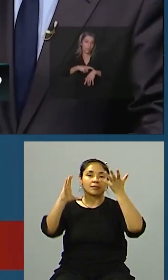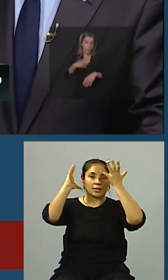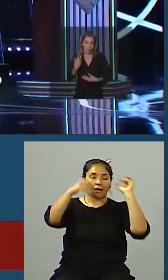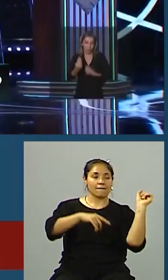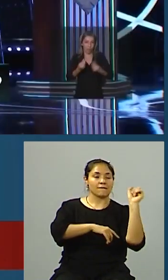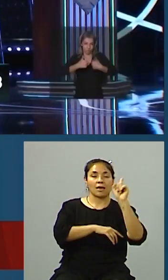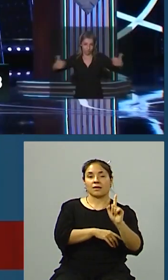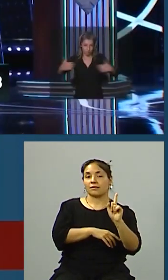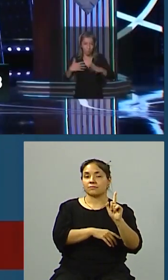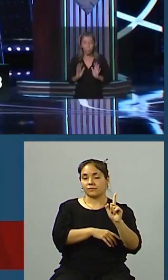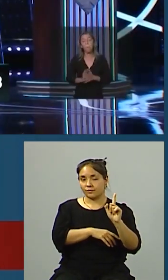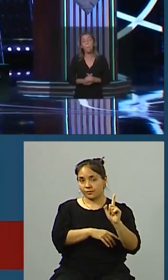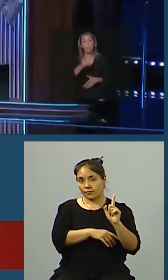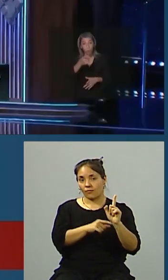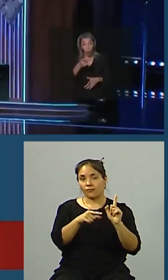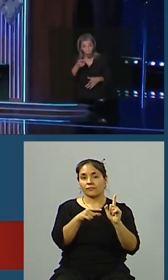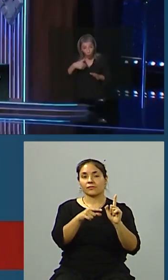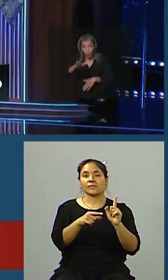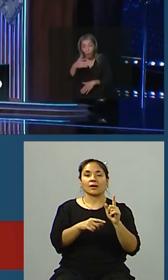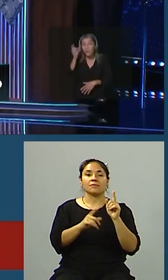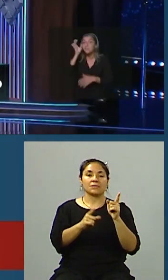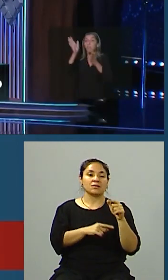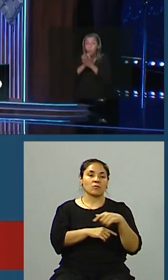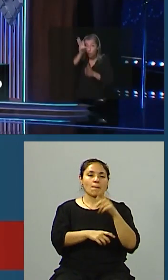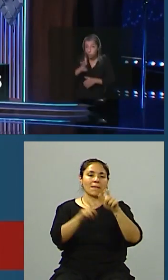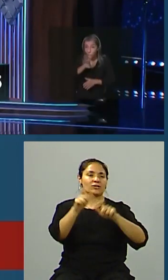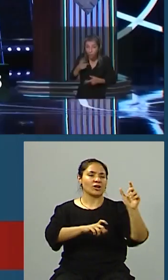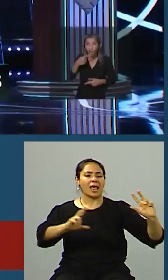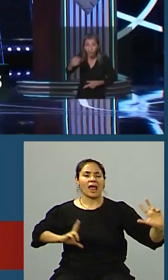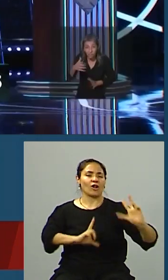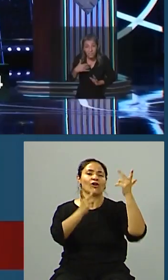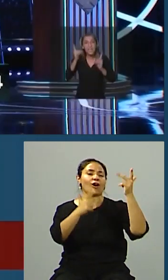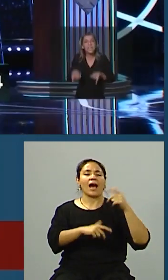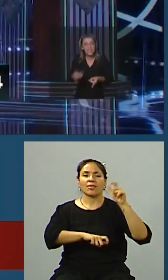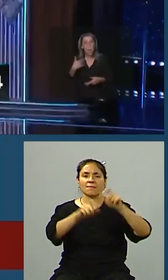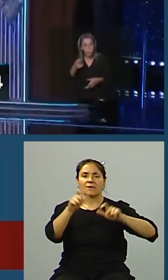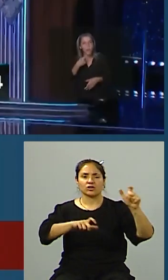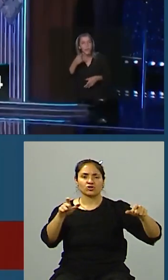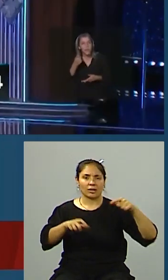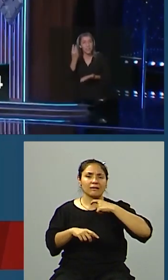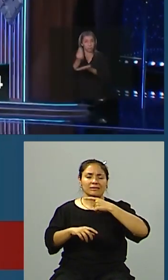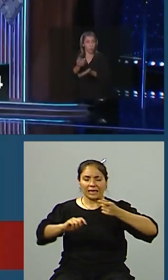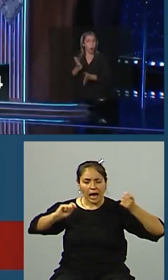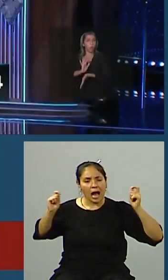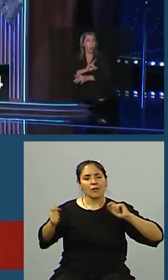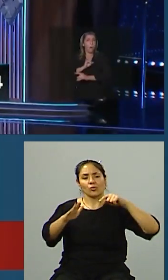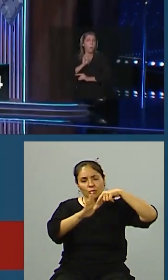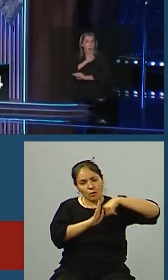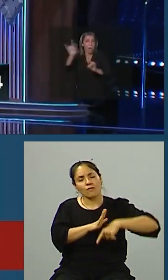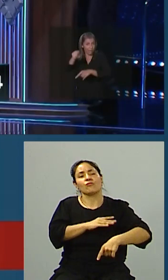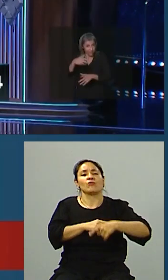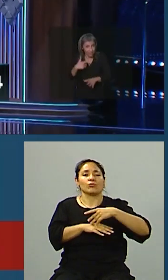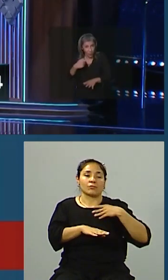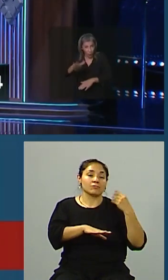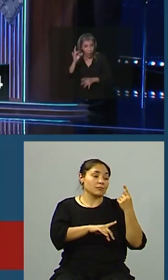a ser la voz de aquellos que estaban muy enojados, de aquellos que también querían un cambio, de que los que estaban enojados de la